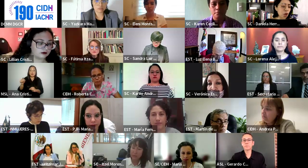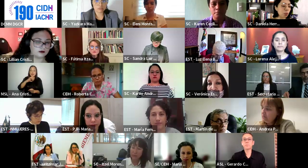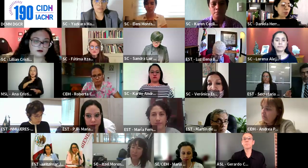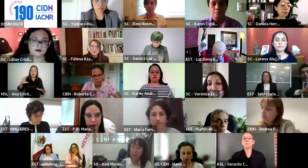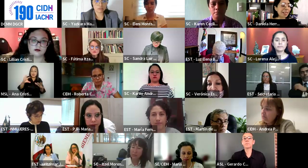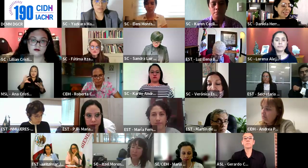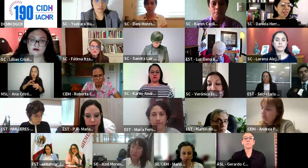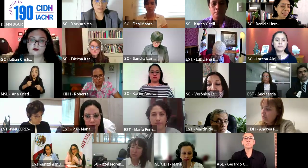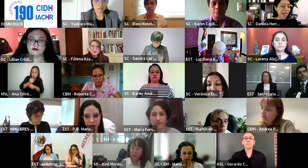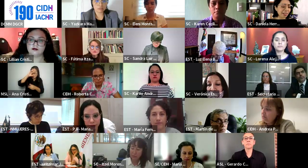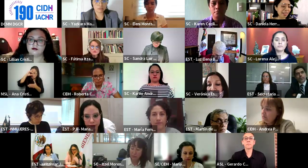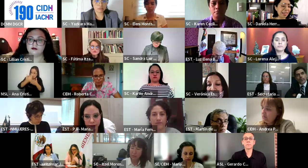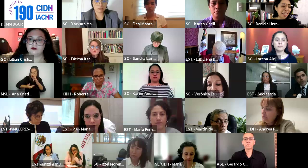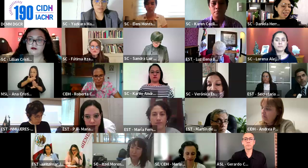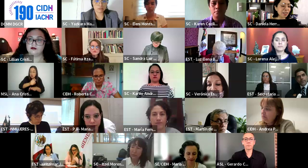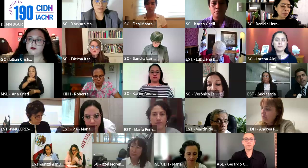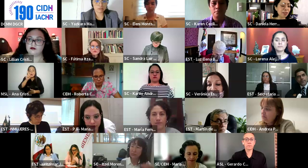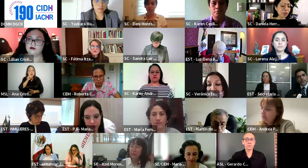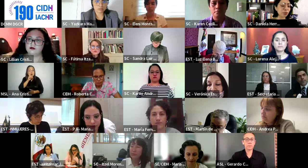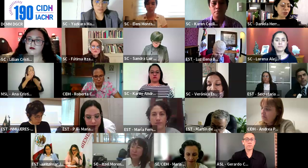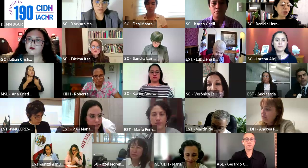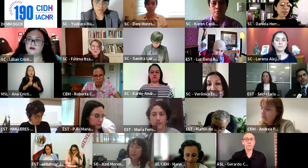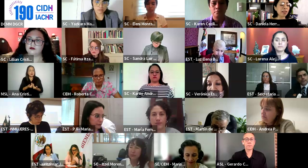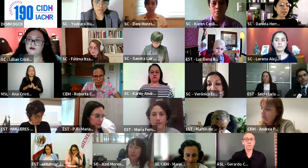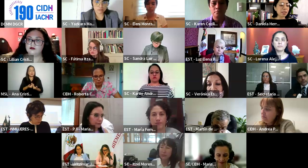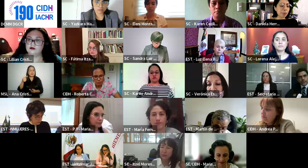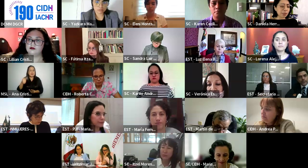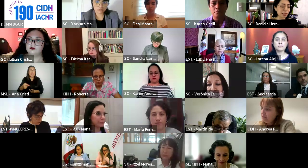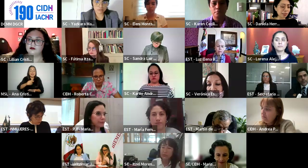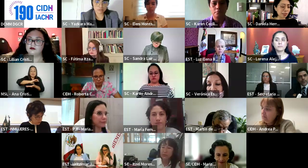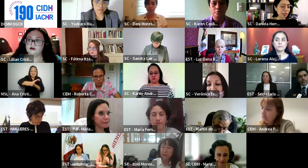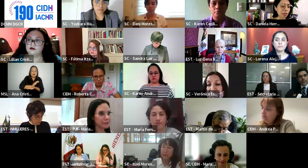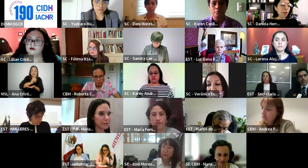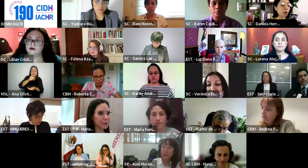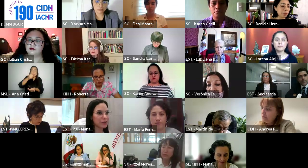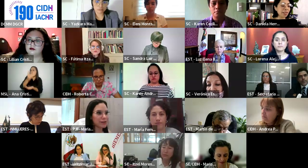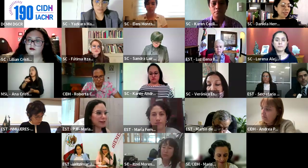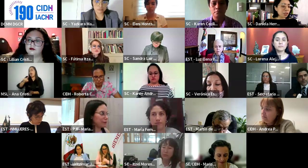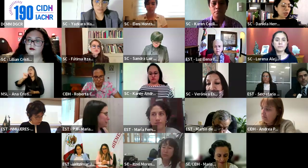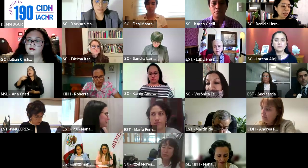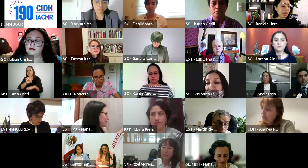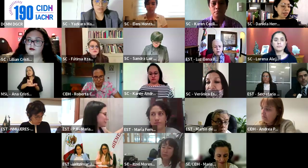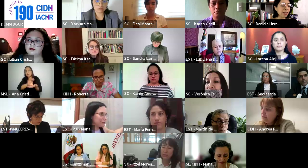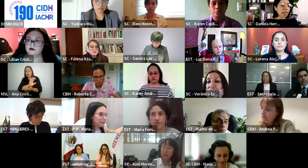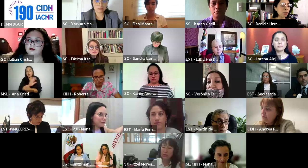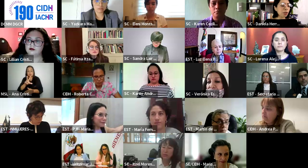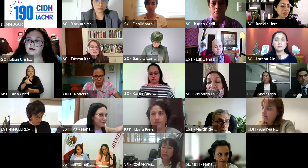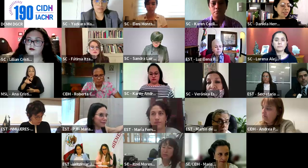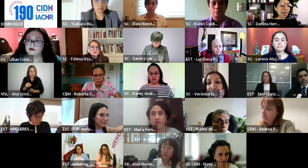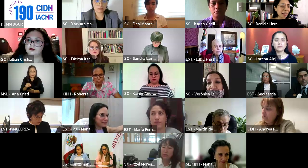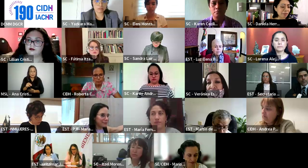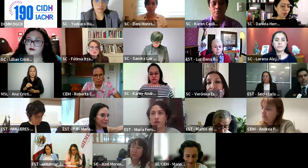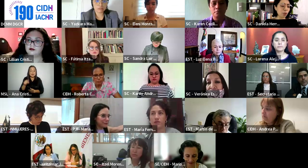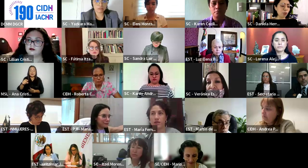género, pues prevalece la idea de que la discriminación se origina en la discapacidad. Pero la evidencia sugiere que la